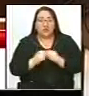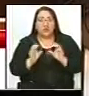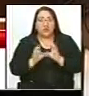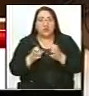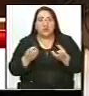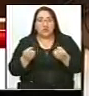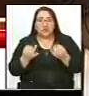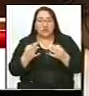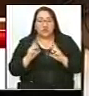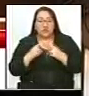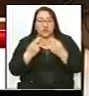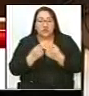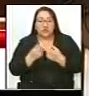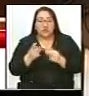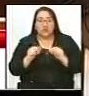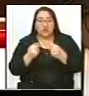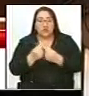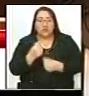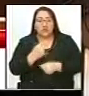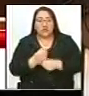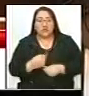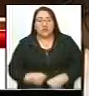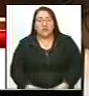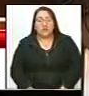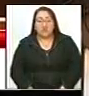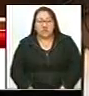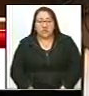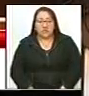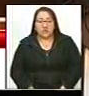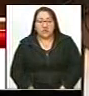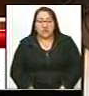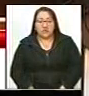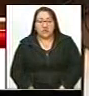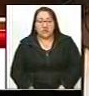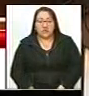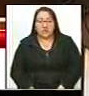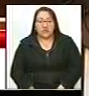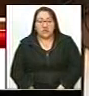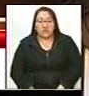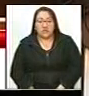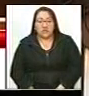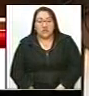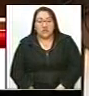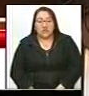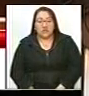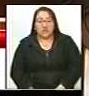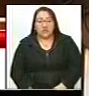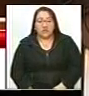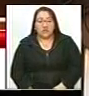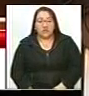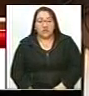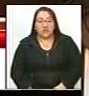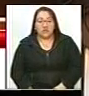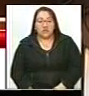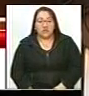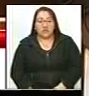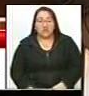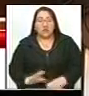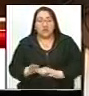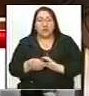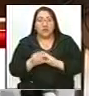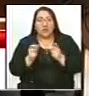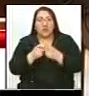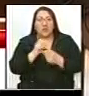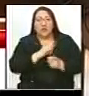se da inicio a la sesión del grupo de trabajo encargado de fiscalizar los procesos de contrataciones, bienes y servicios y obras en los gobiernos regionales, adscrito a la Comisión